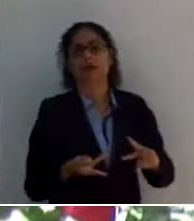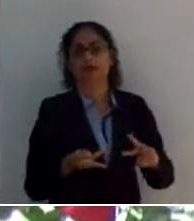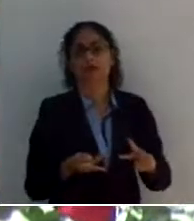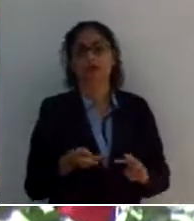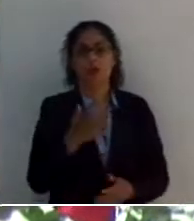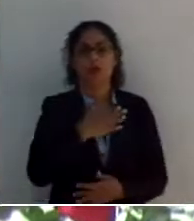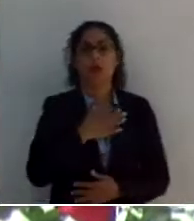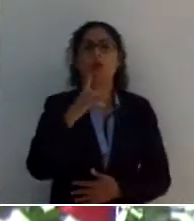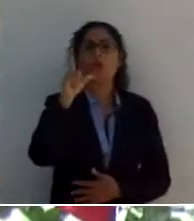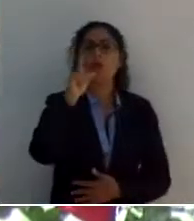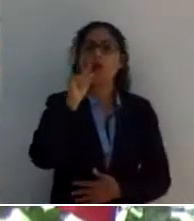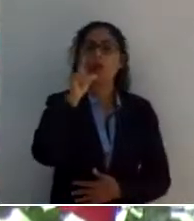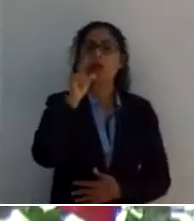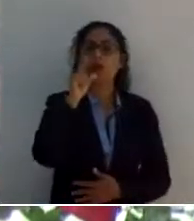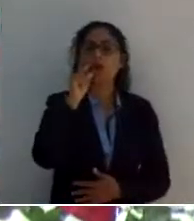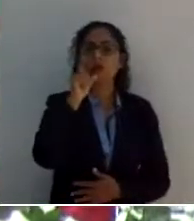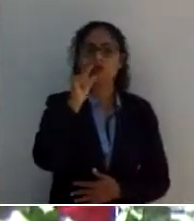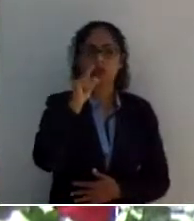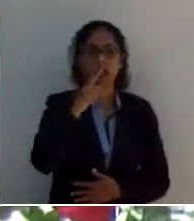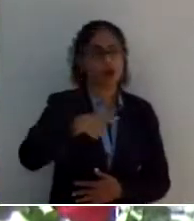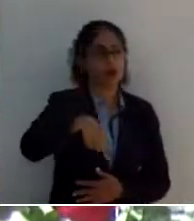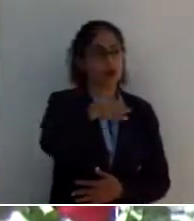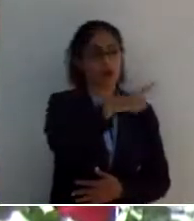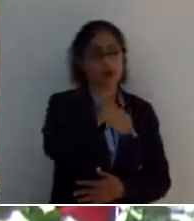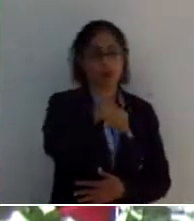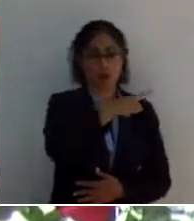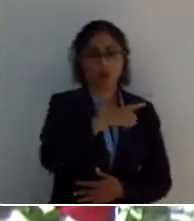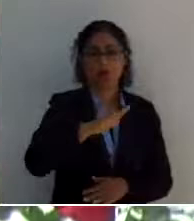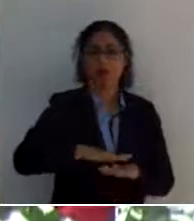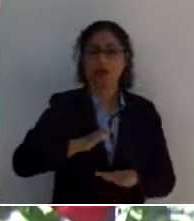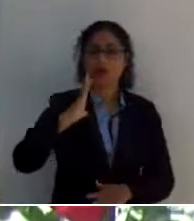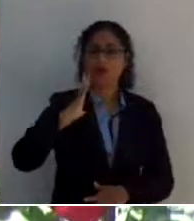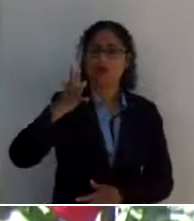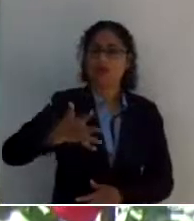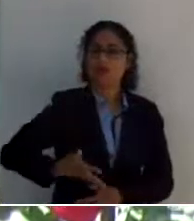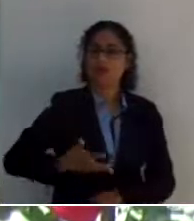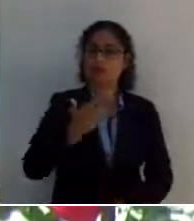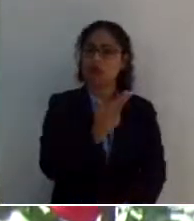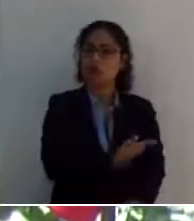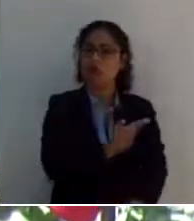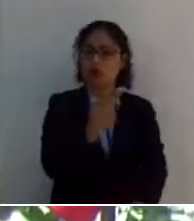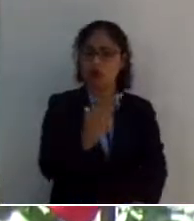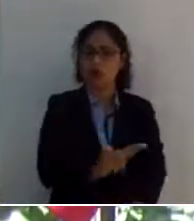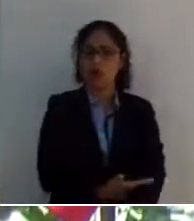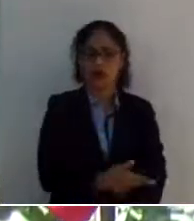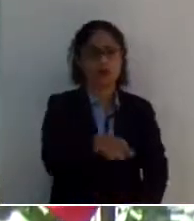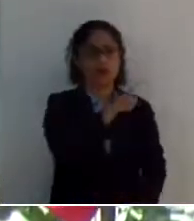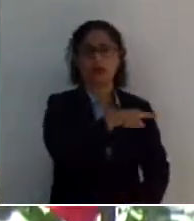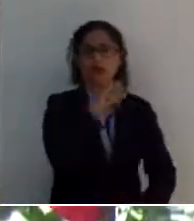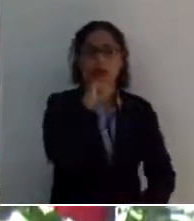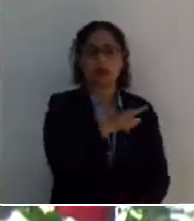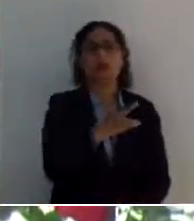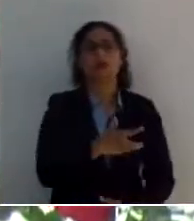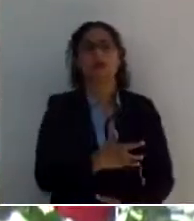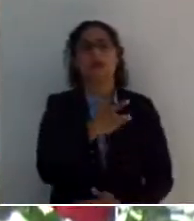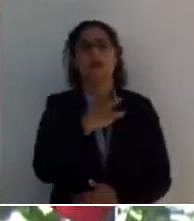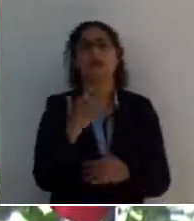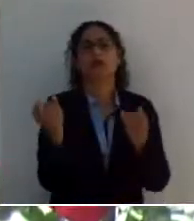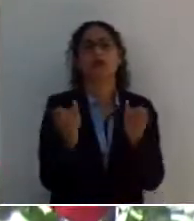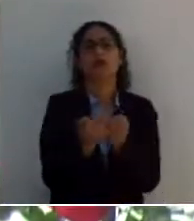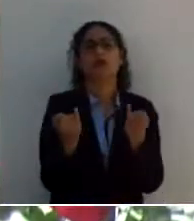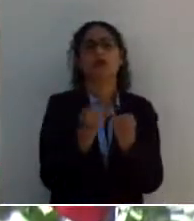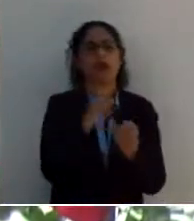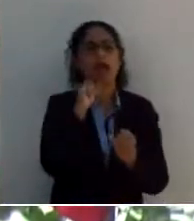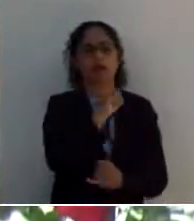ser policía, compañeras, compañeros, es un honor, y ustedes así deben de sentirlo, así deben